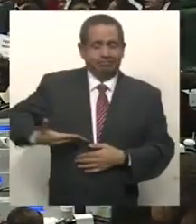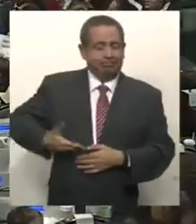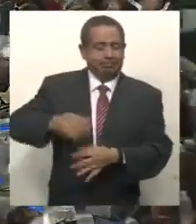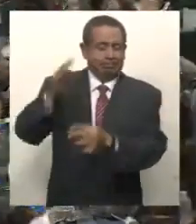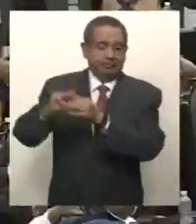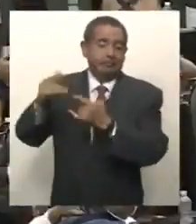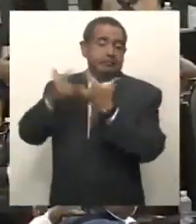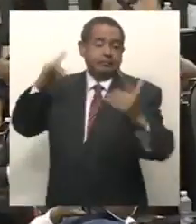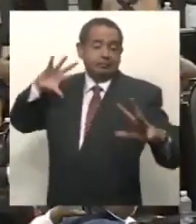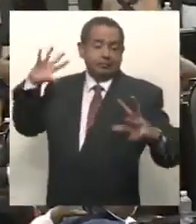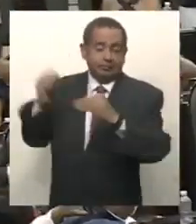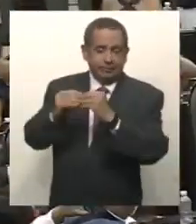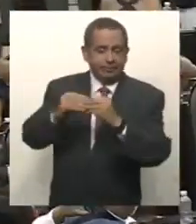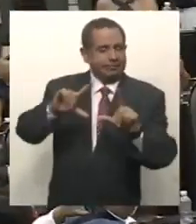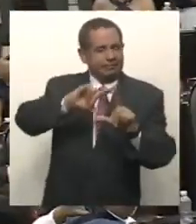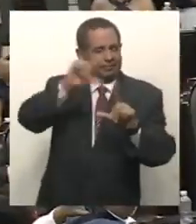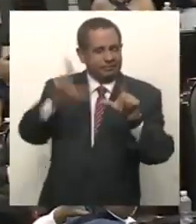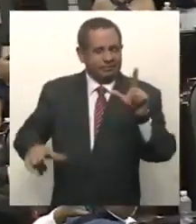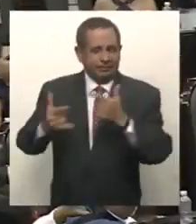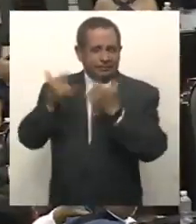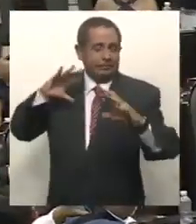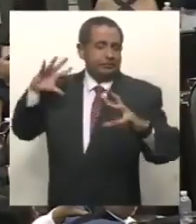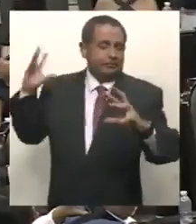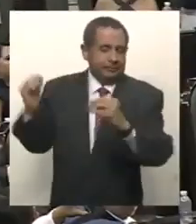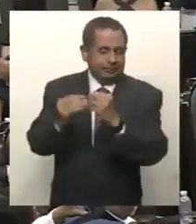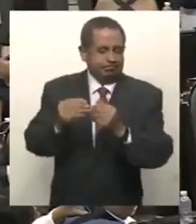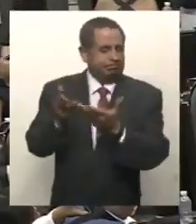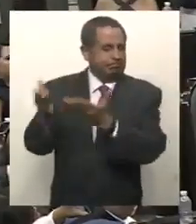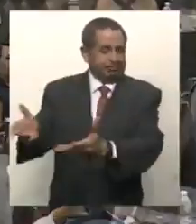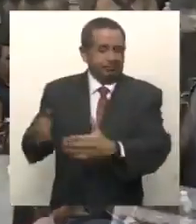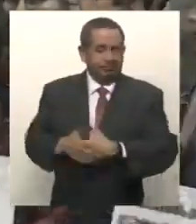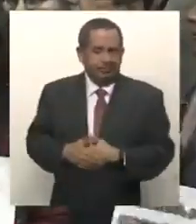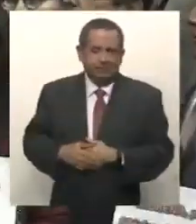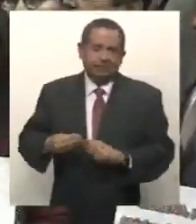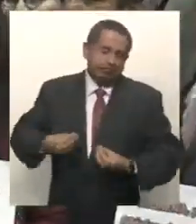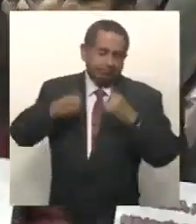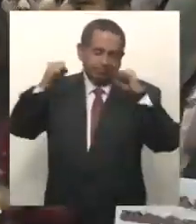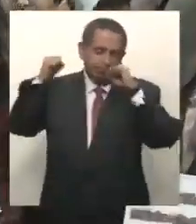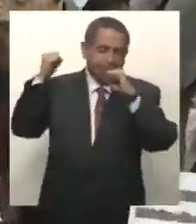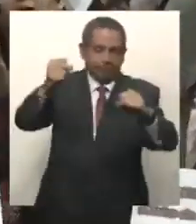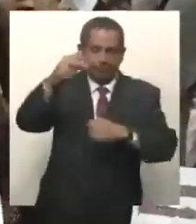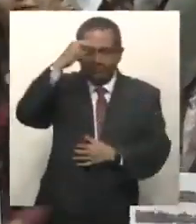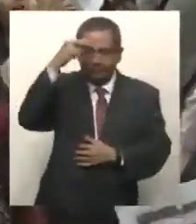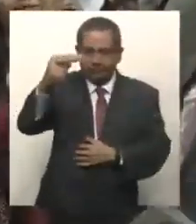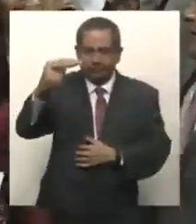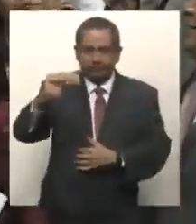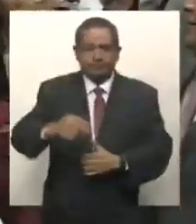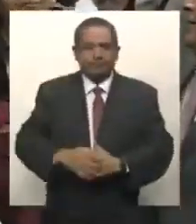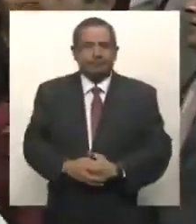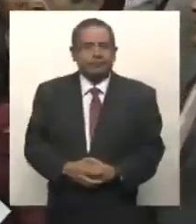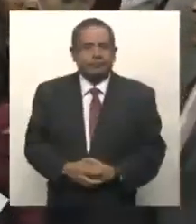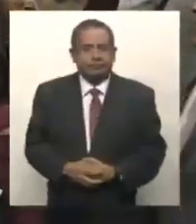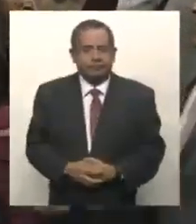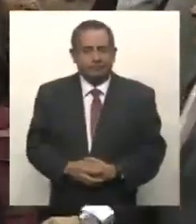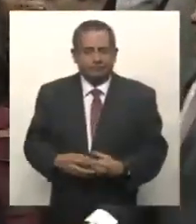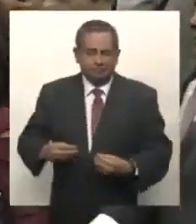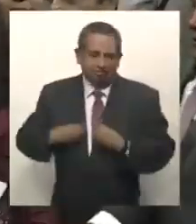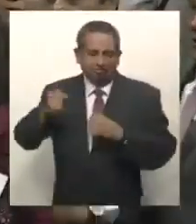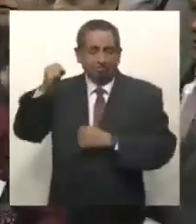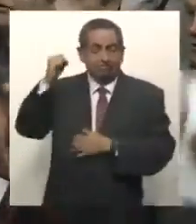presidente de la República en las últimas décadas del país. ¡Que viva México! Gracias. ¡Que